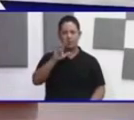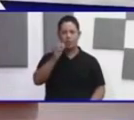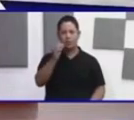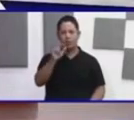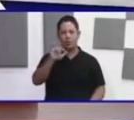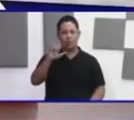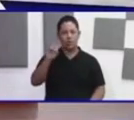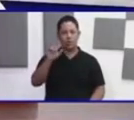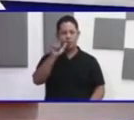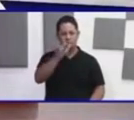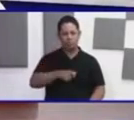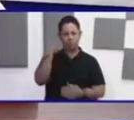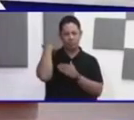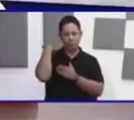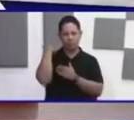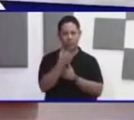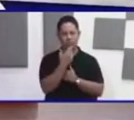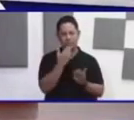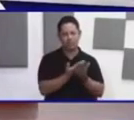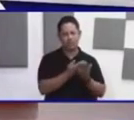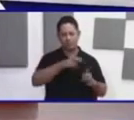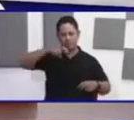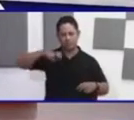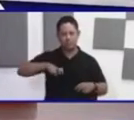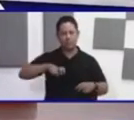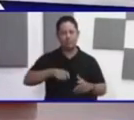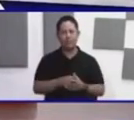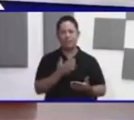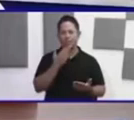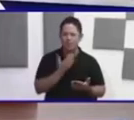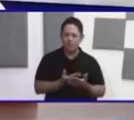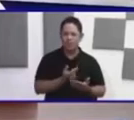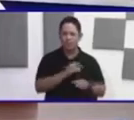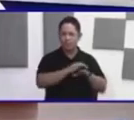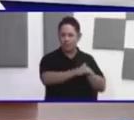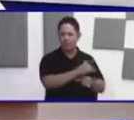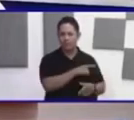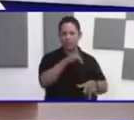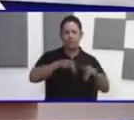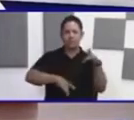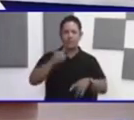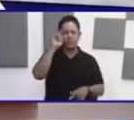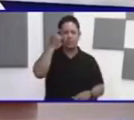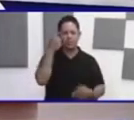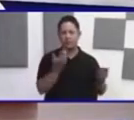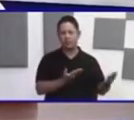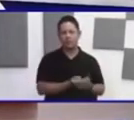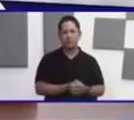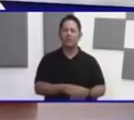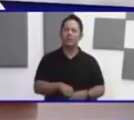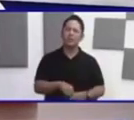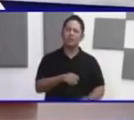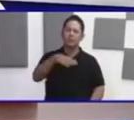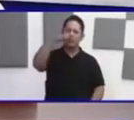le doy las gracias por su asistencia y por aceptar esta invitación, y a nuestra secretaria de gobierno. Coronel,